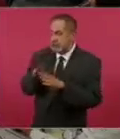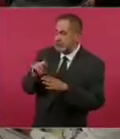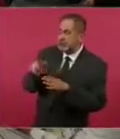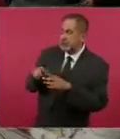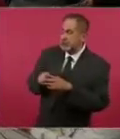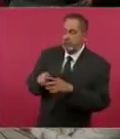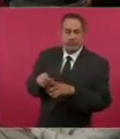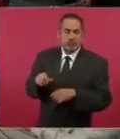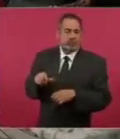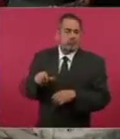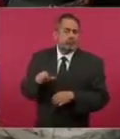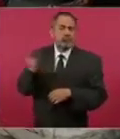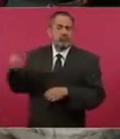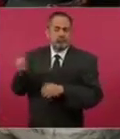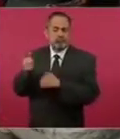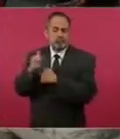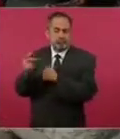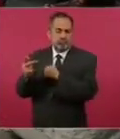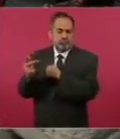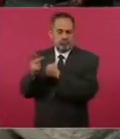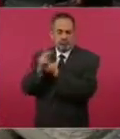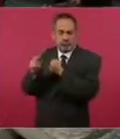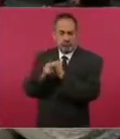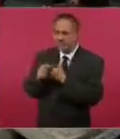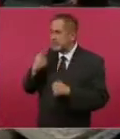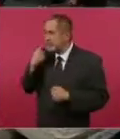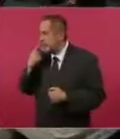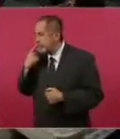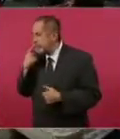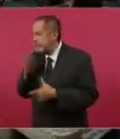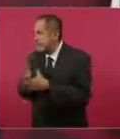en otro gobierno, en otro país?